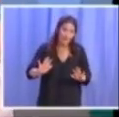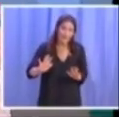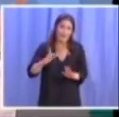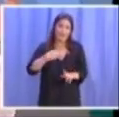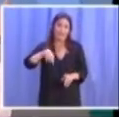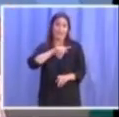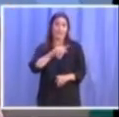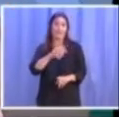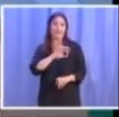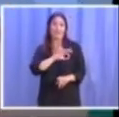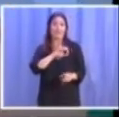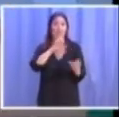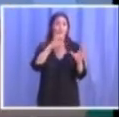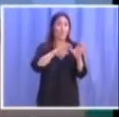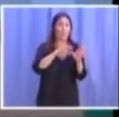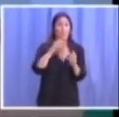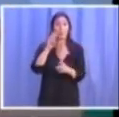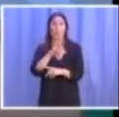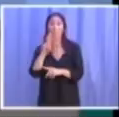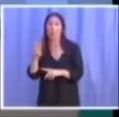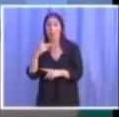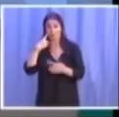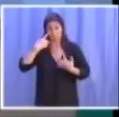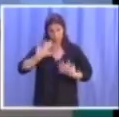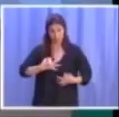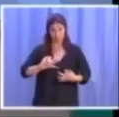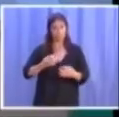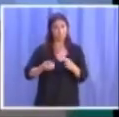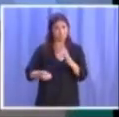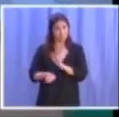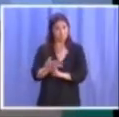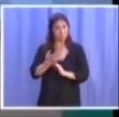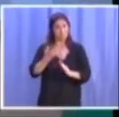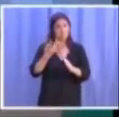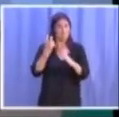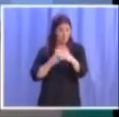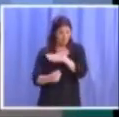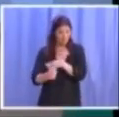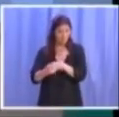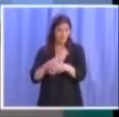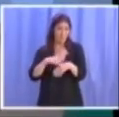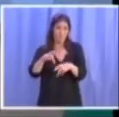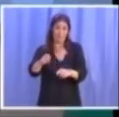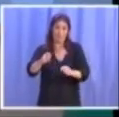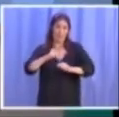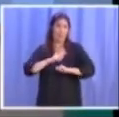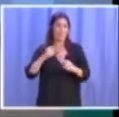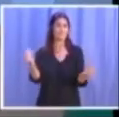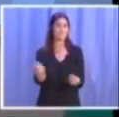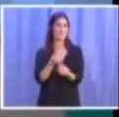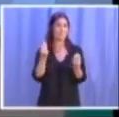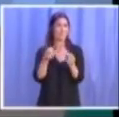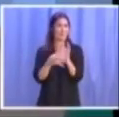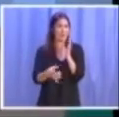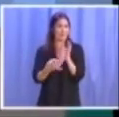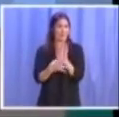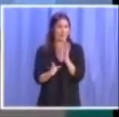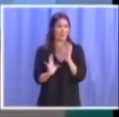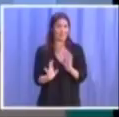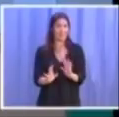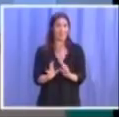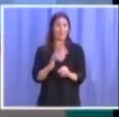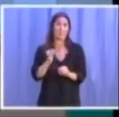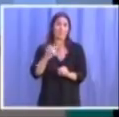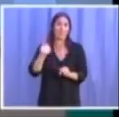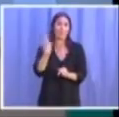los señores de Ciudadanos y el PP apuestan realmente por el metro, que sería lo que más vendría a acabar con esto, y